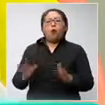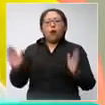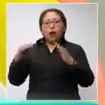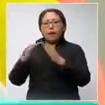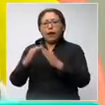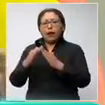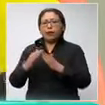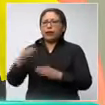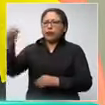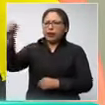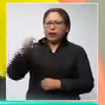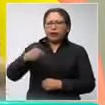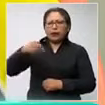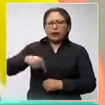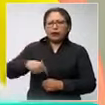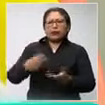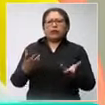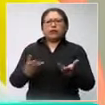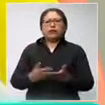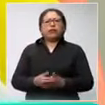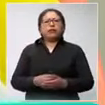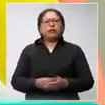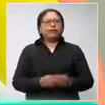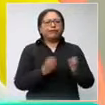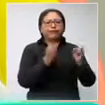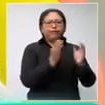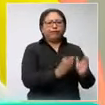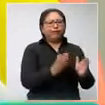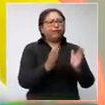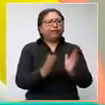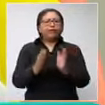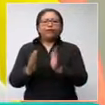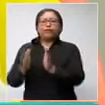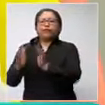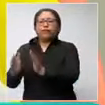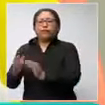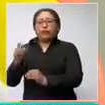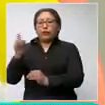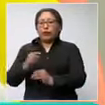de Mujeres Creando. Construyamos en la primera etapa quienes vamos a terminar de